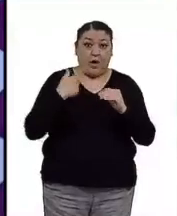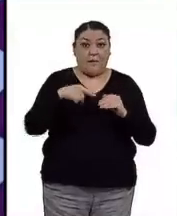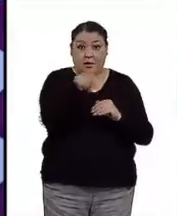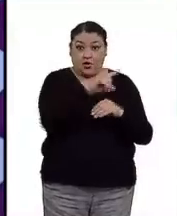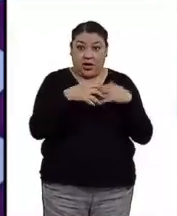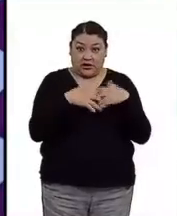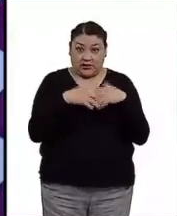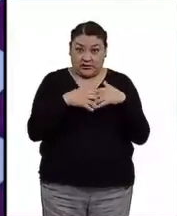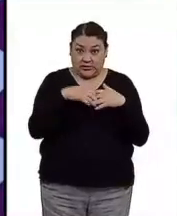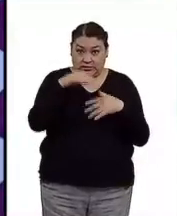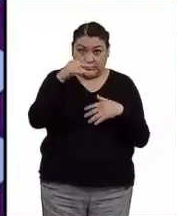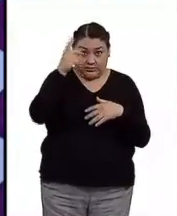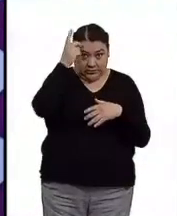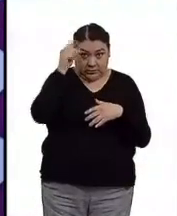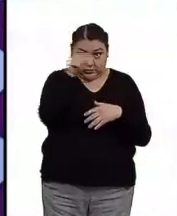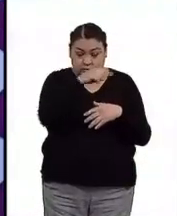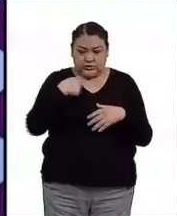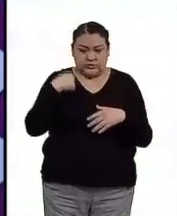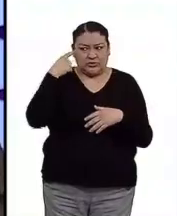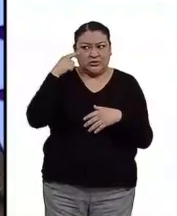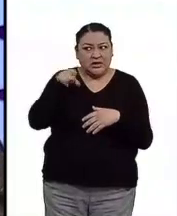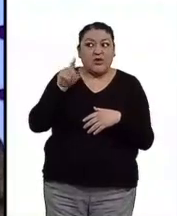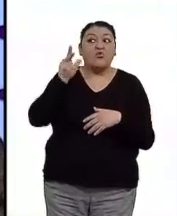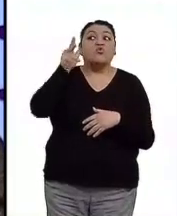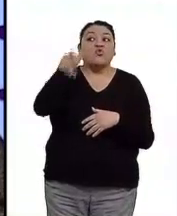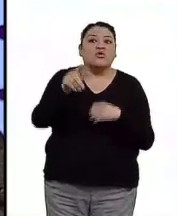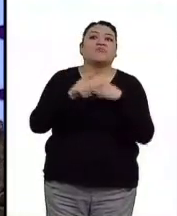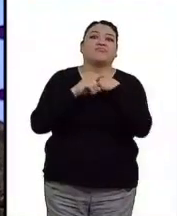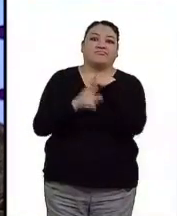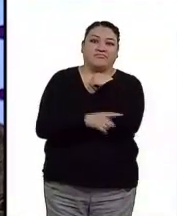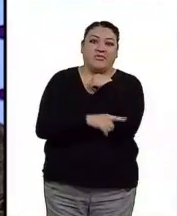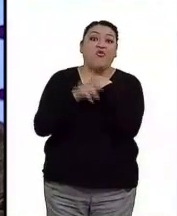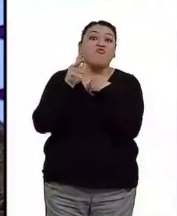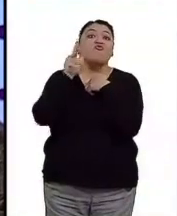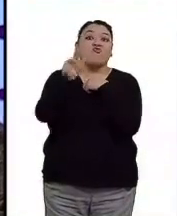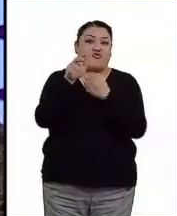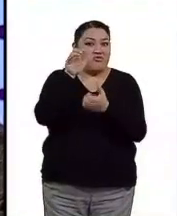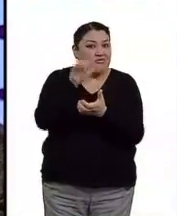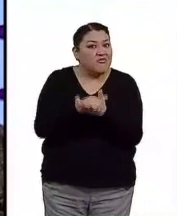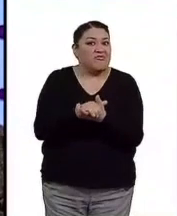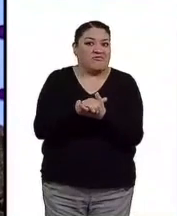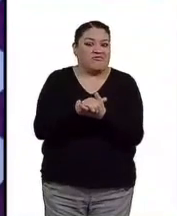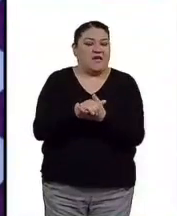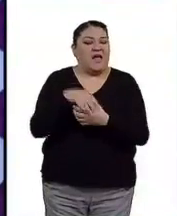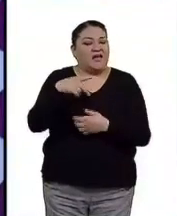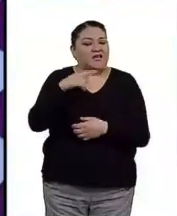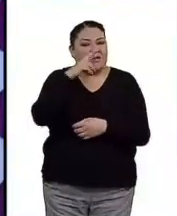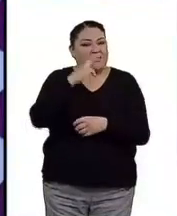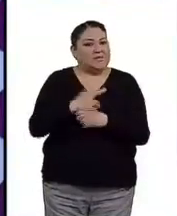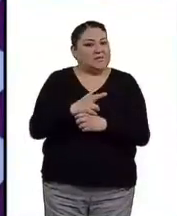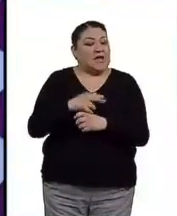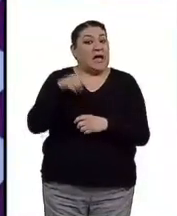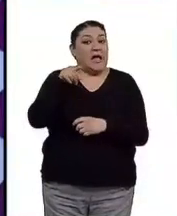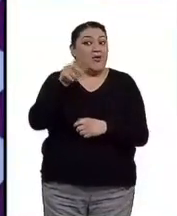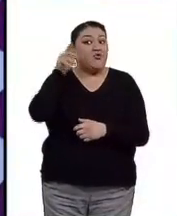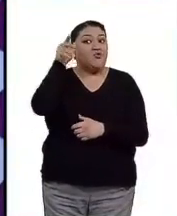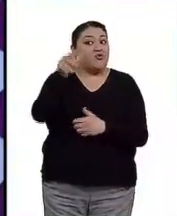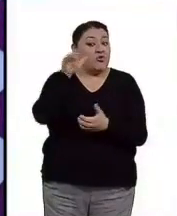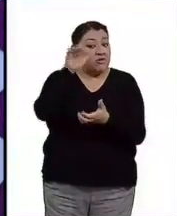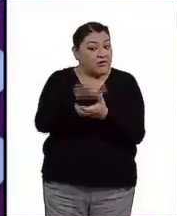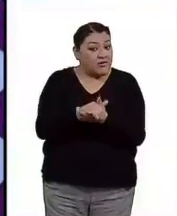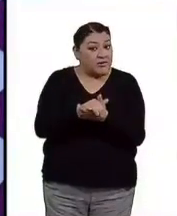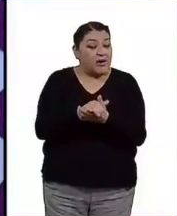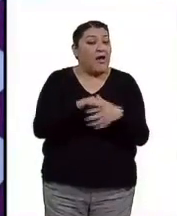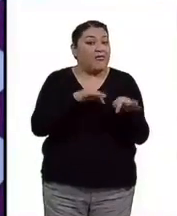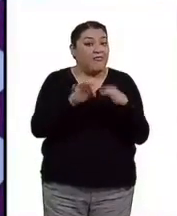implica que en un momento se va a embarazar, que en algún momento se va a casar, ¿no? Rol de género. Exacto. Y que cuando se case va a dejar el trabajo. ¿Por